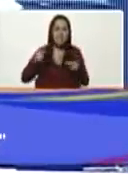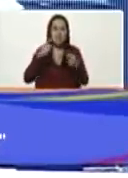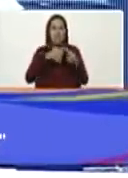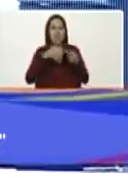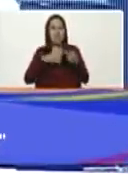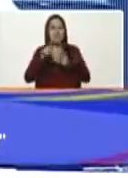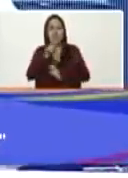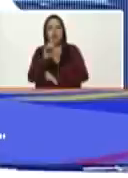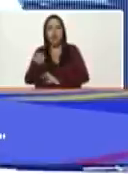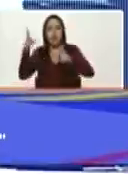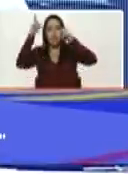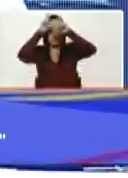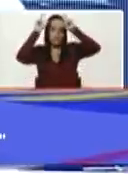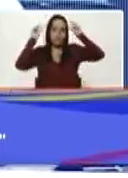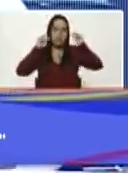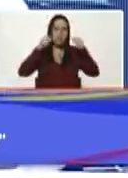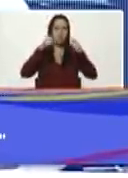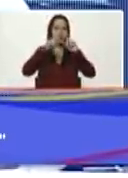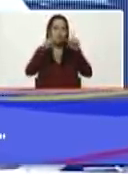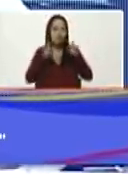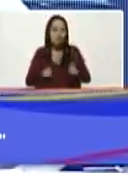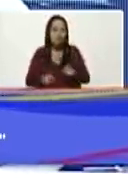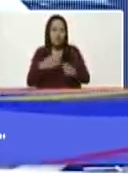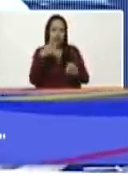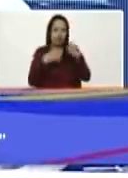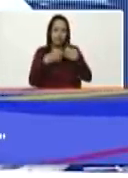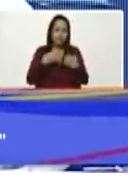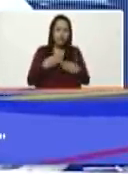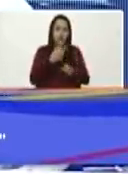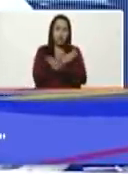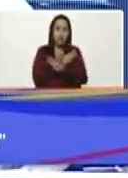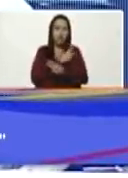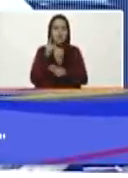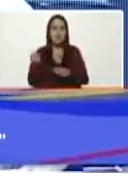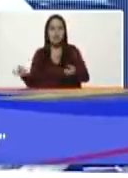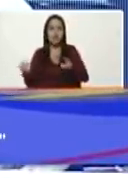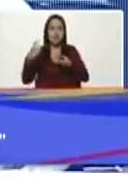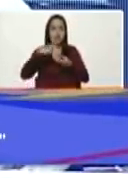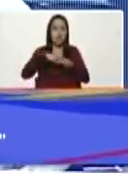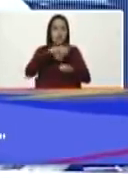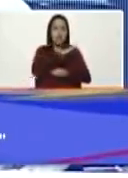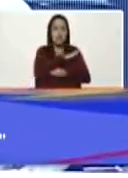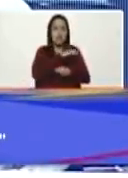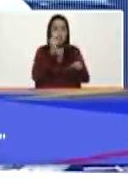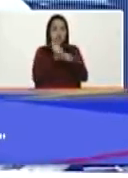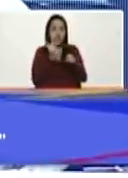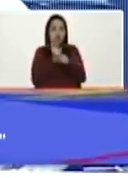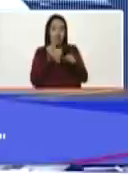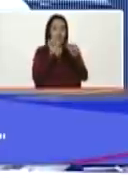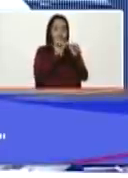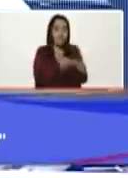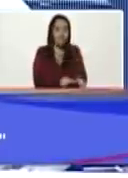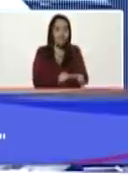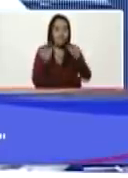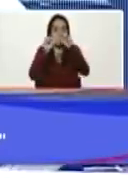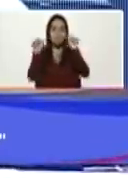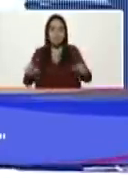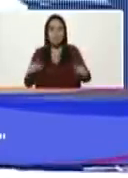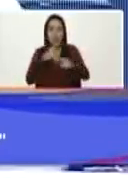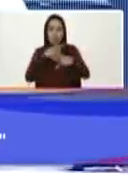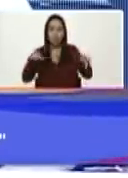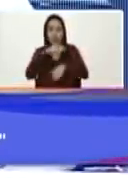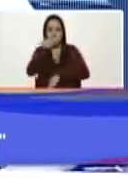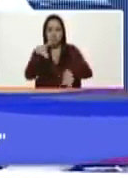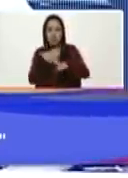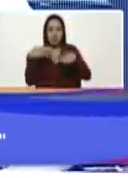en enfermería, en radioimagenología, inmediatamente también entran a tener cargos fijos en el Sistema Público Nacional de